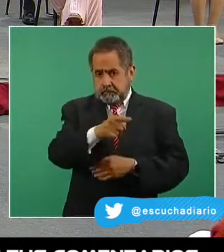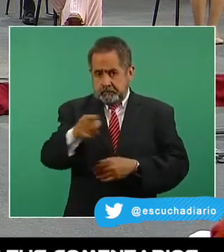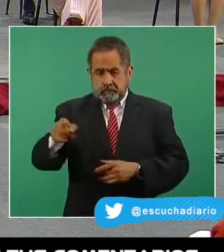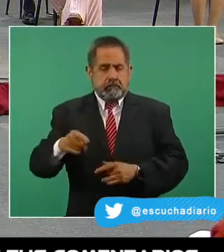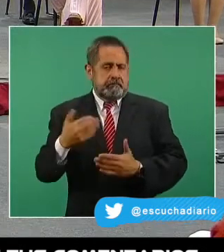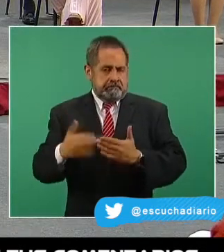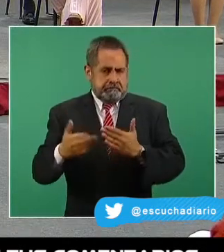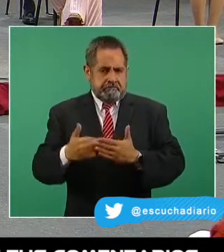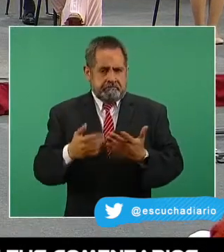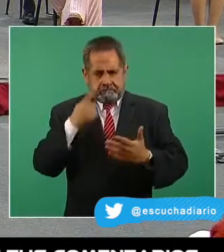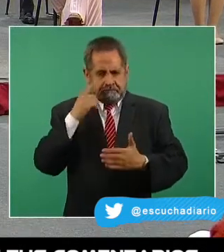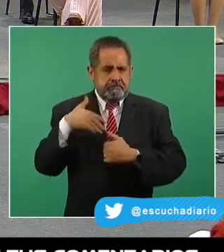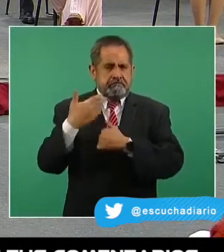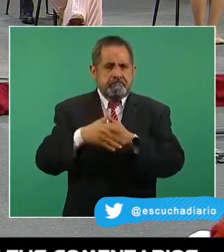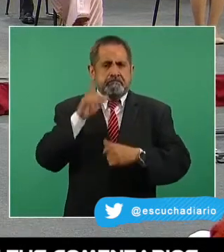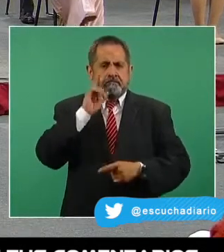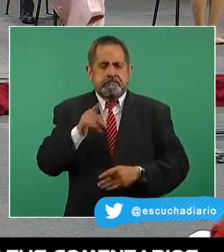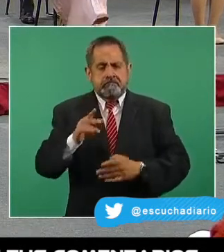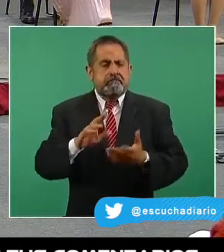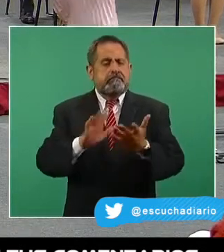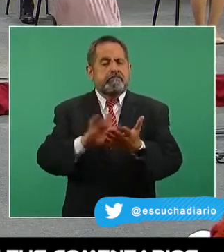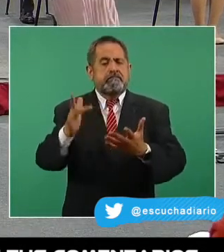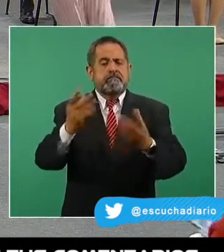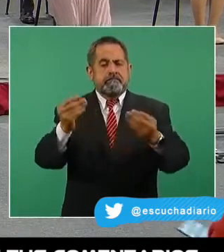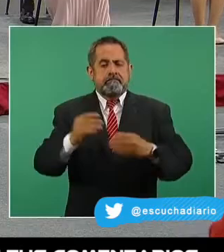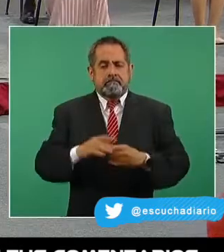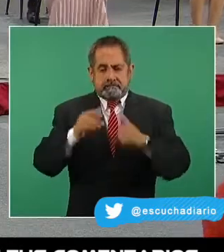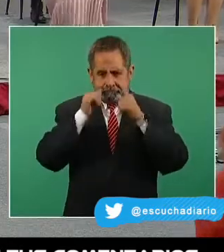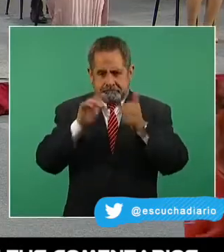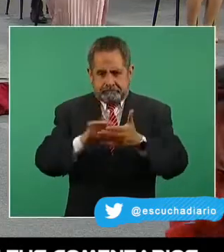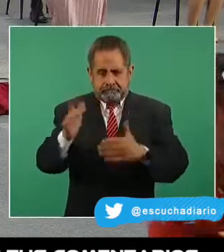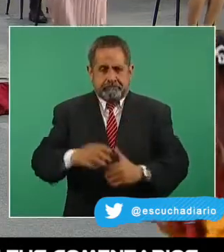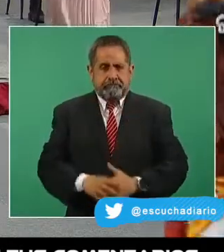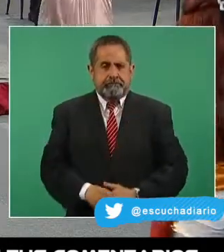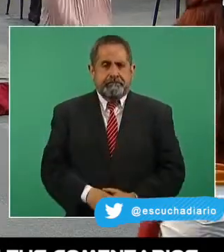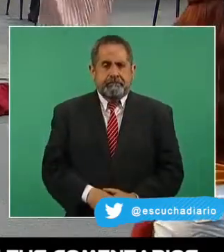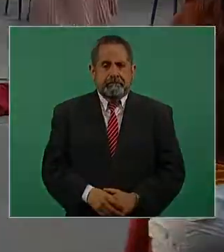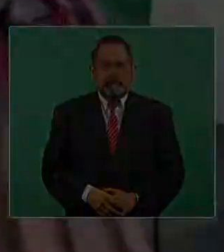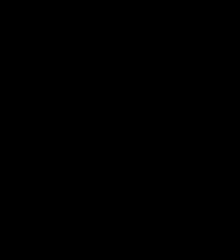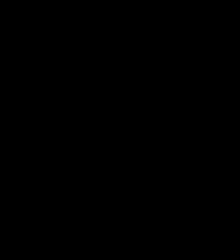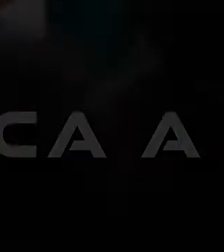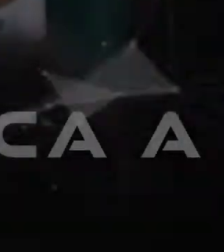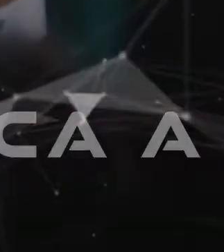quedan pendientes para mañana. Muchas gracias, muchas gracias.